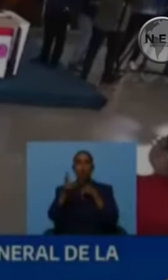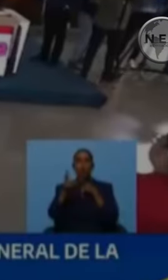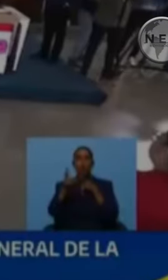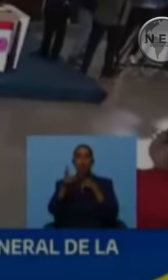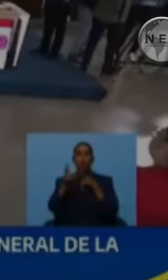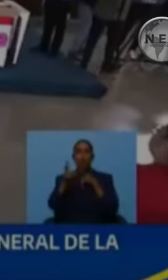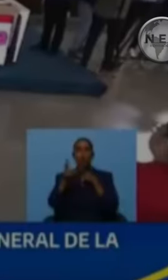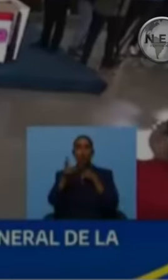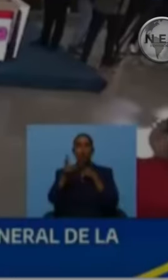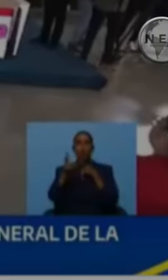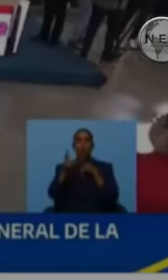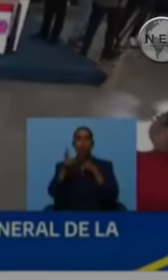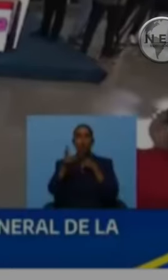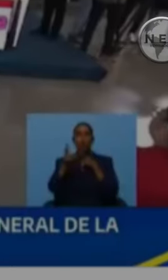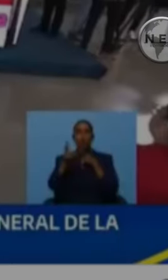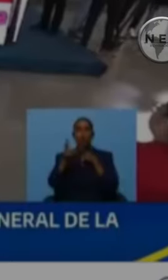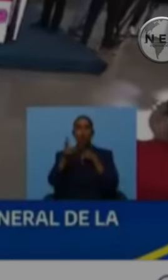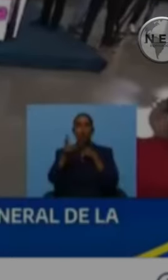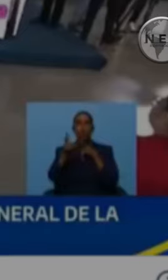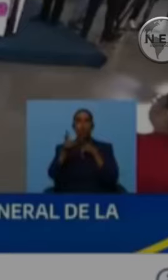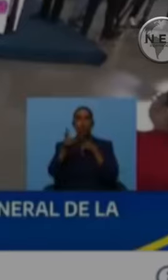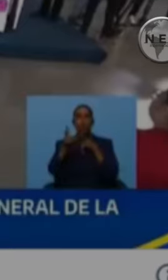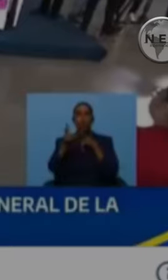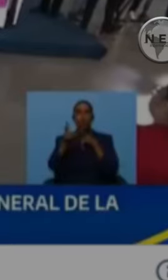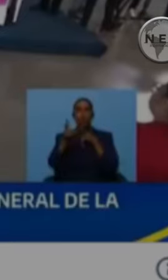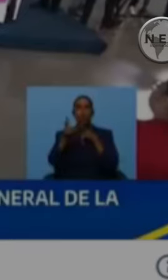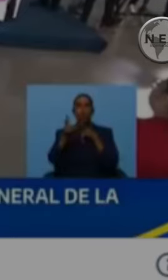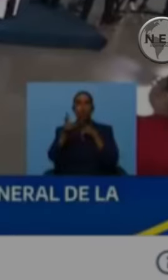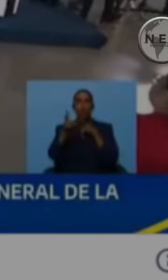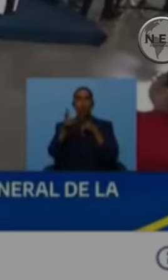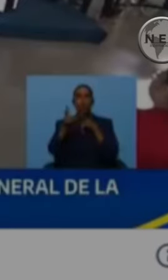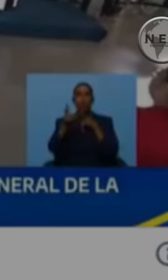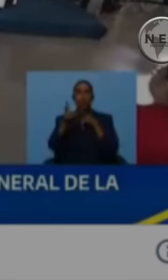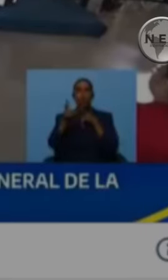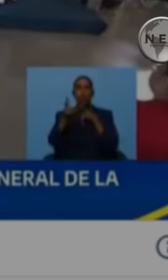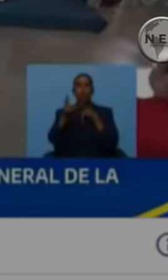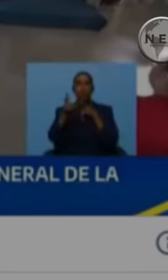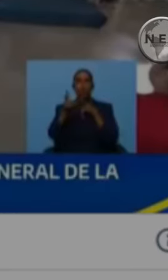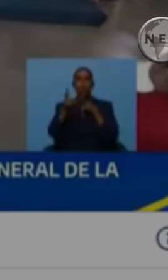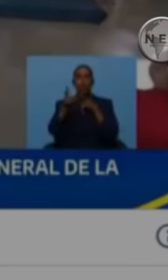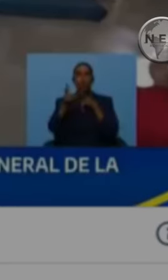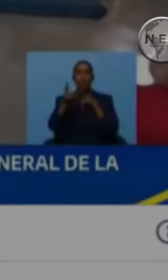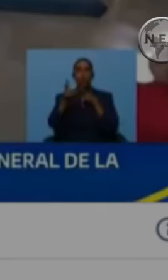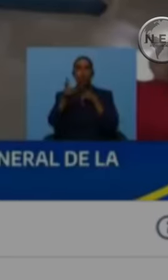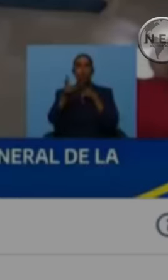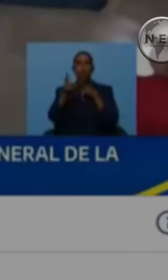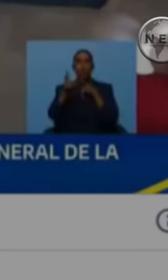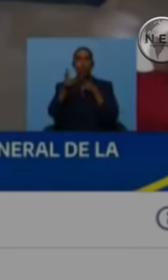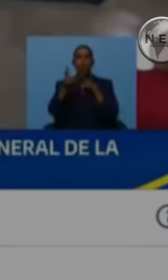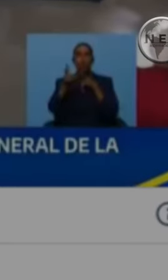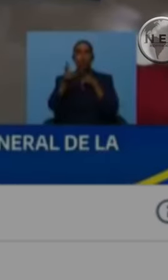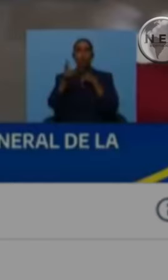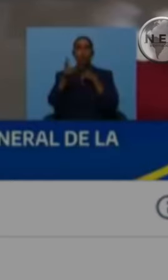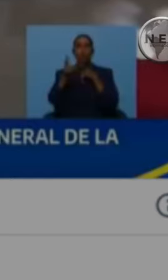de la seguridad, por Oriana Rivas. Como muestra del atrincheramiento por parte del régimen chavista, Nicolás Maduro deja en manos de